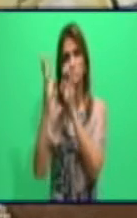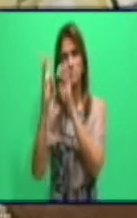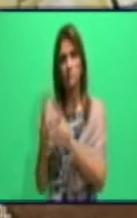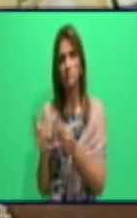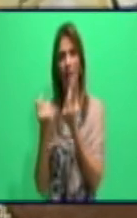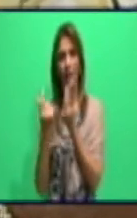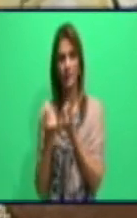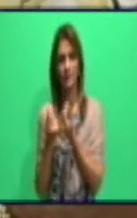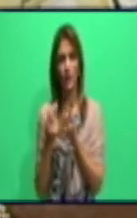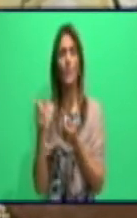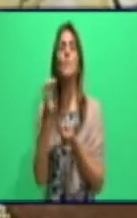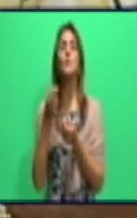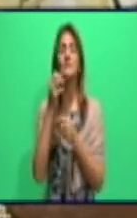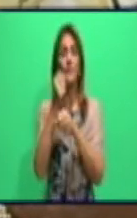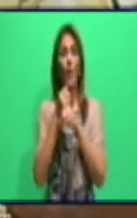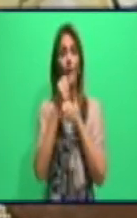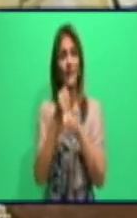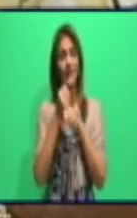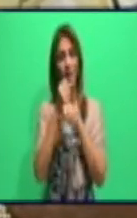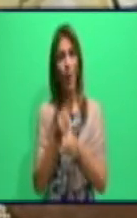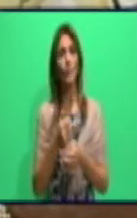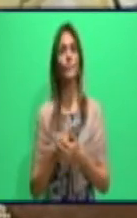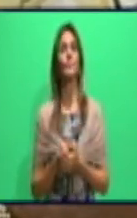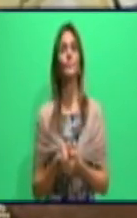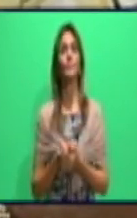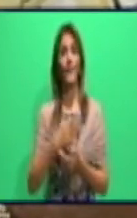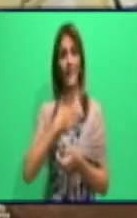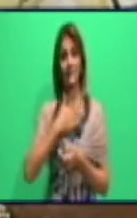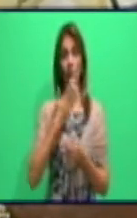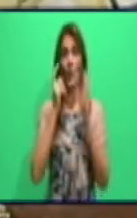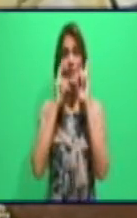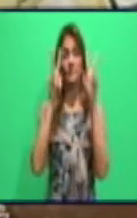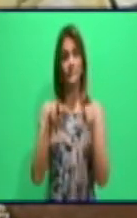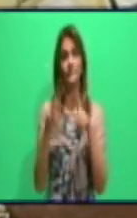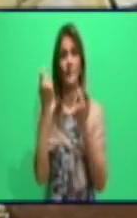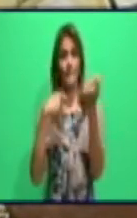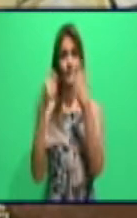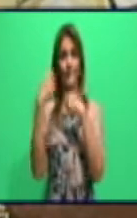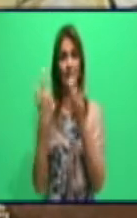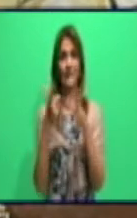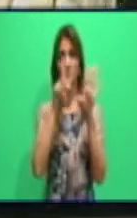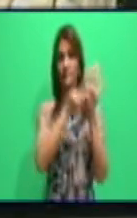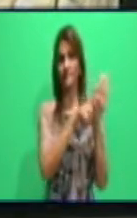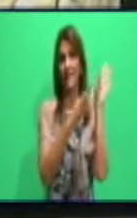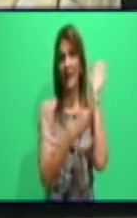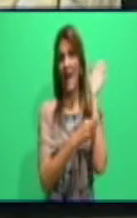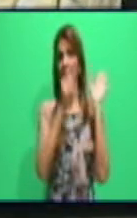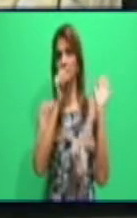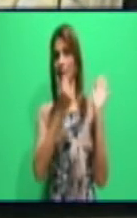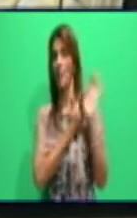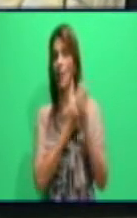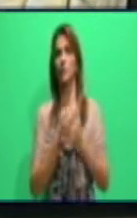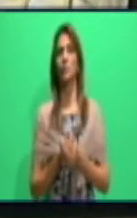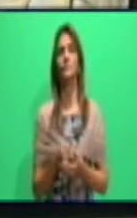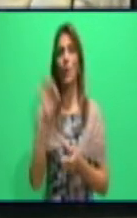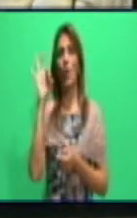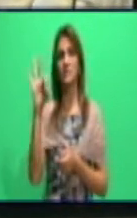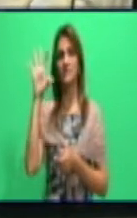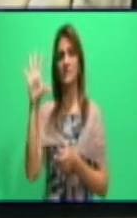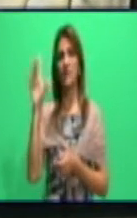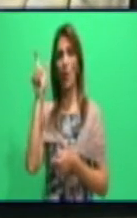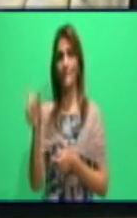en el sector no estatal bueno se detectó la venta ilegal de carne de cerdo 85 o peso que ha sido bastante discutido y que hay que